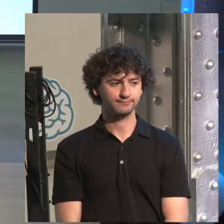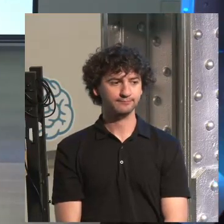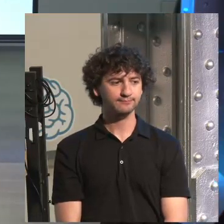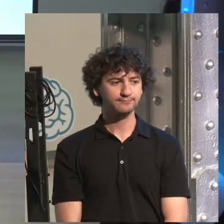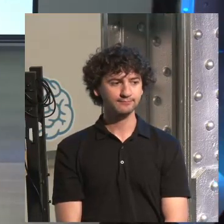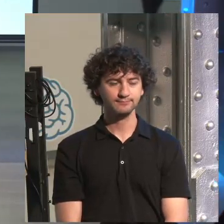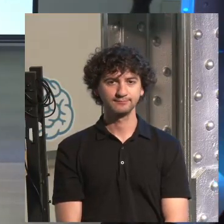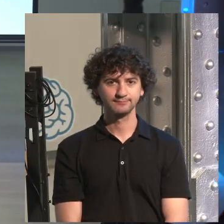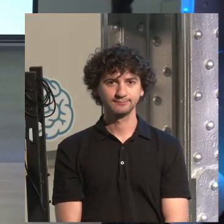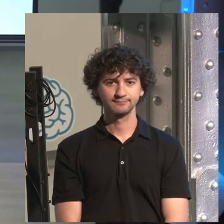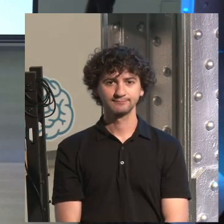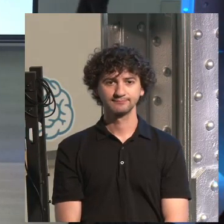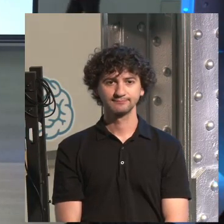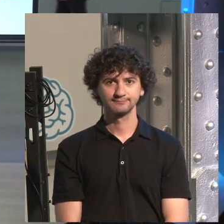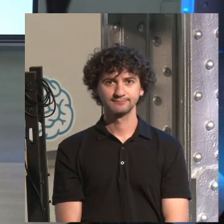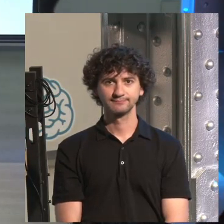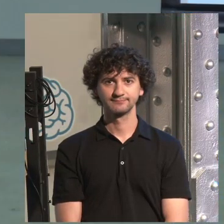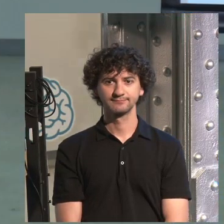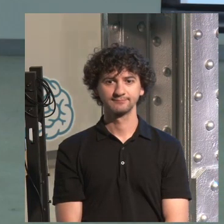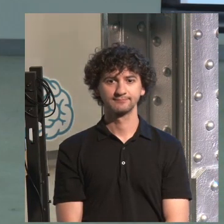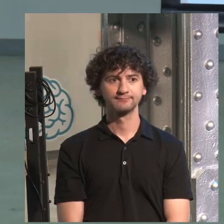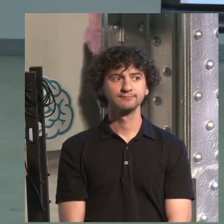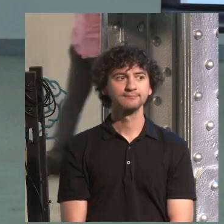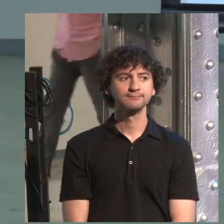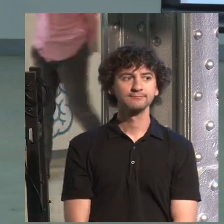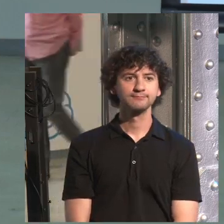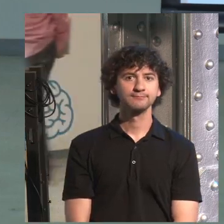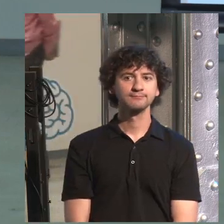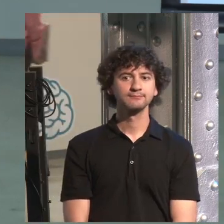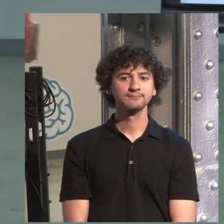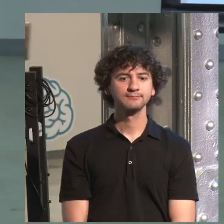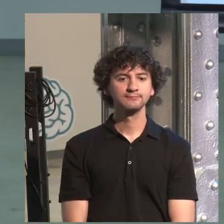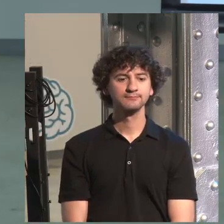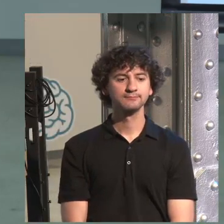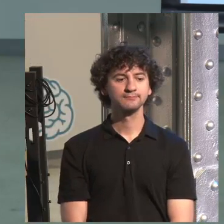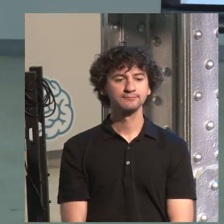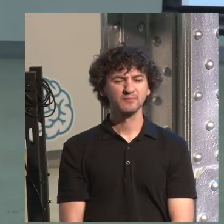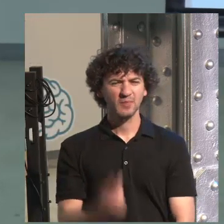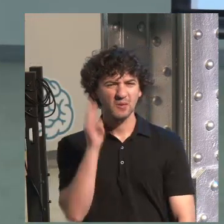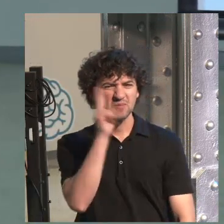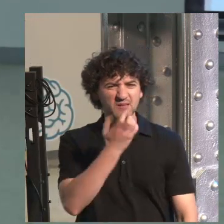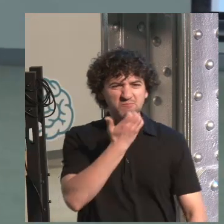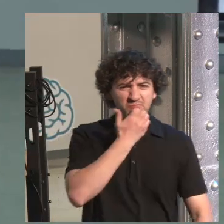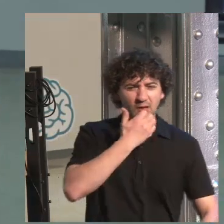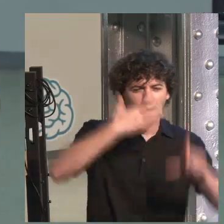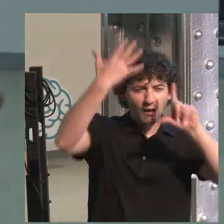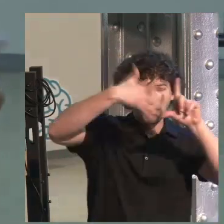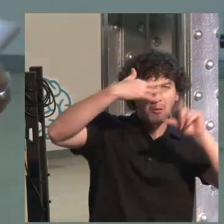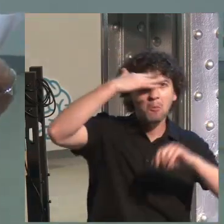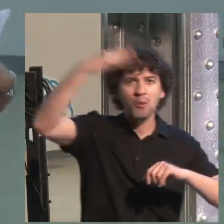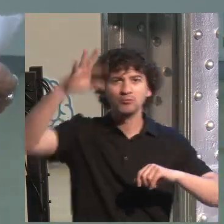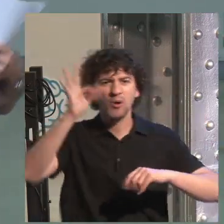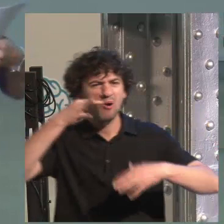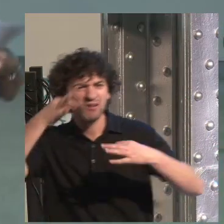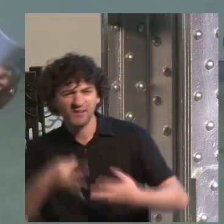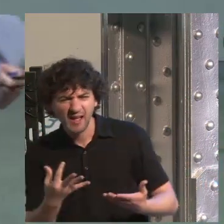Era inteligencia artificial, pero claro. Perdón, yo veo esto y digo, pero ¿cuánto es real y cuánto es virtual? Y sobre todo, no, o sea, yo pienso,